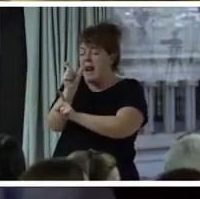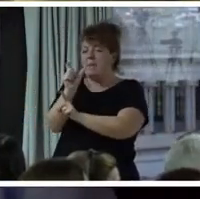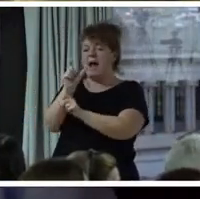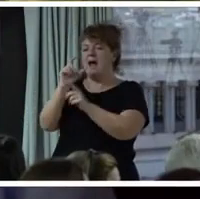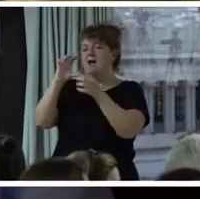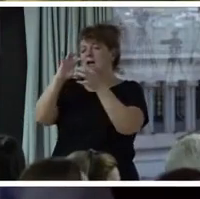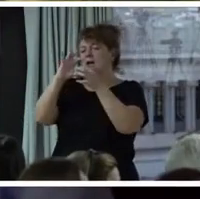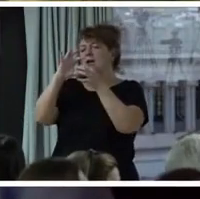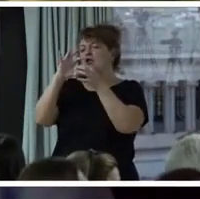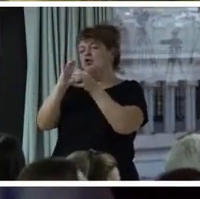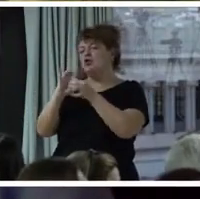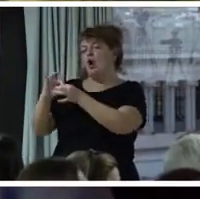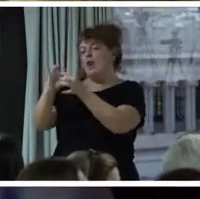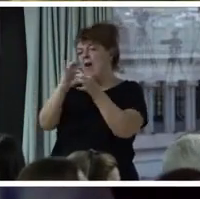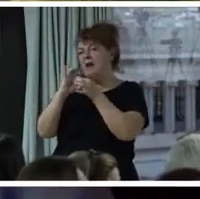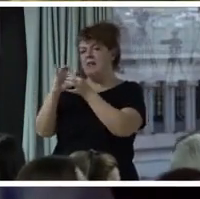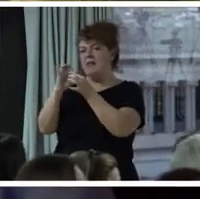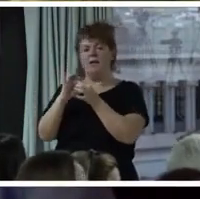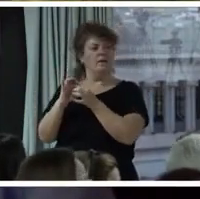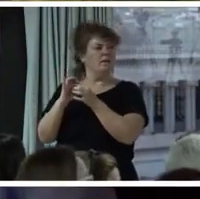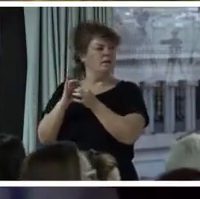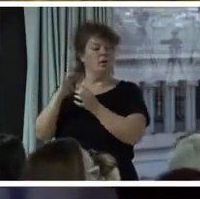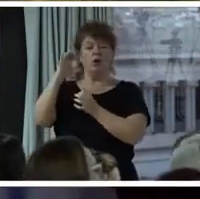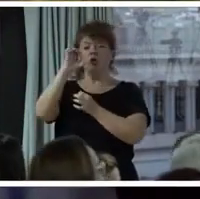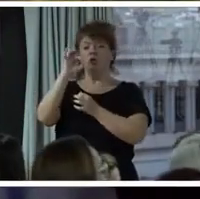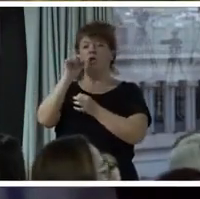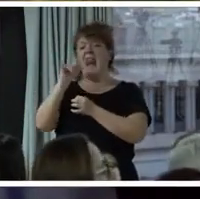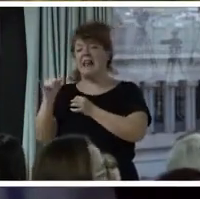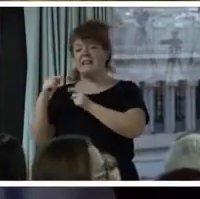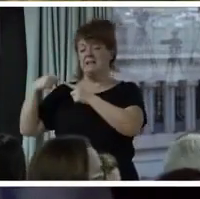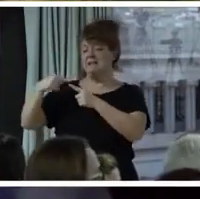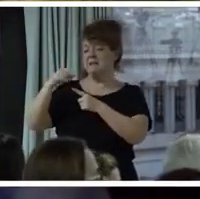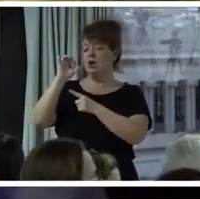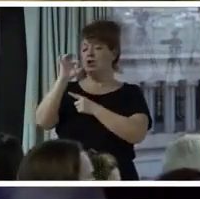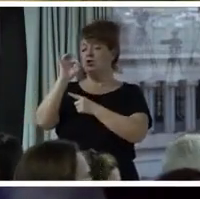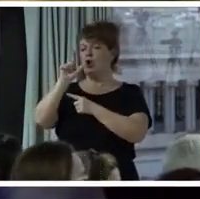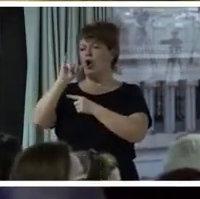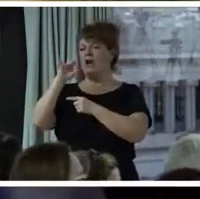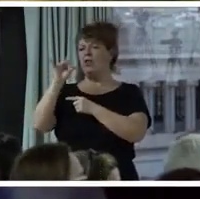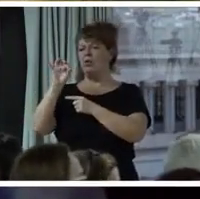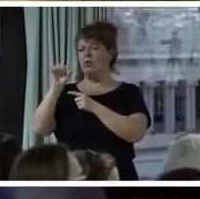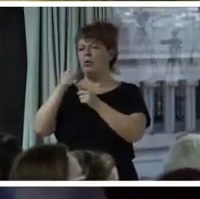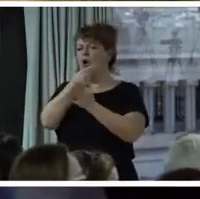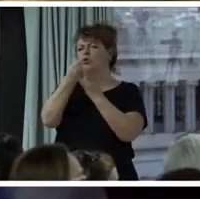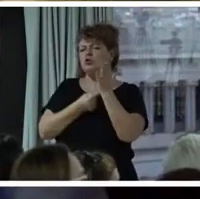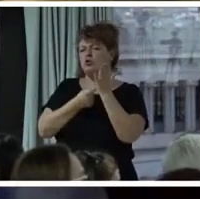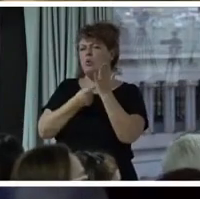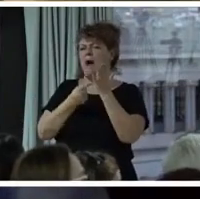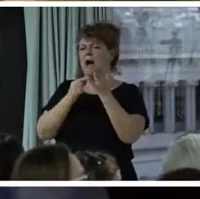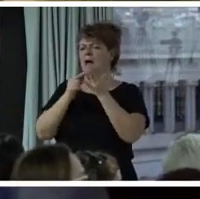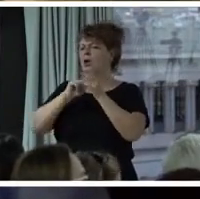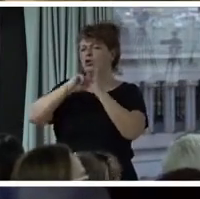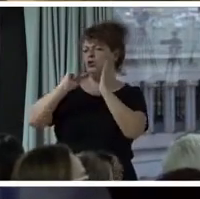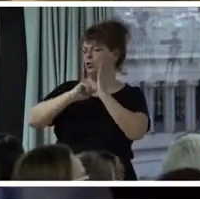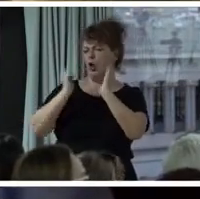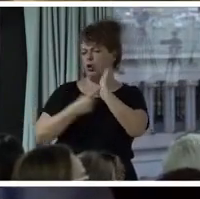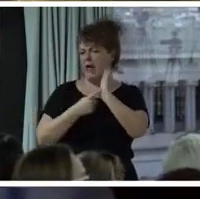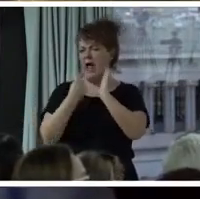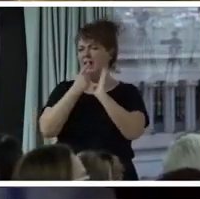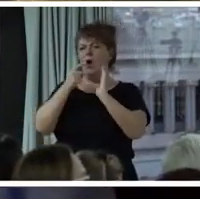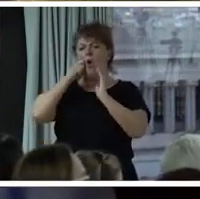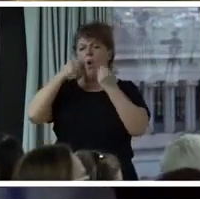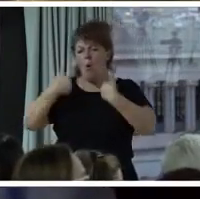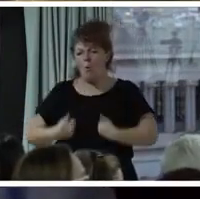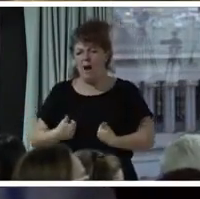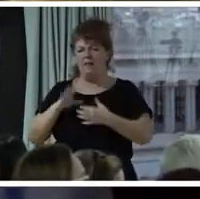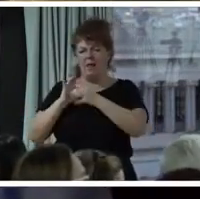solidaridad proviene de la palabra latina solidum que significa suma total unidad y la solidaridad